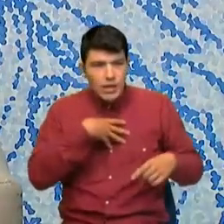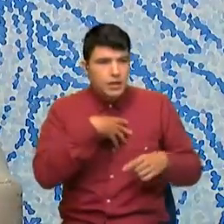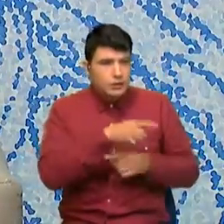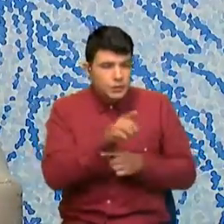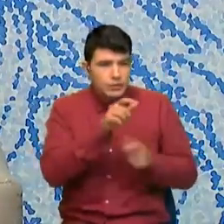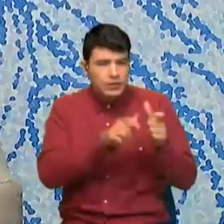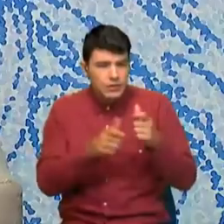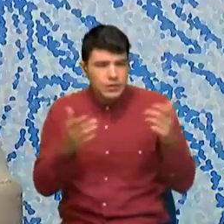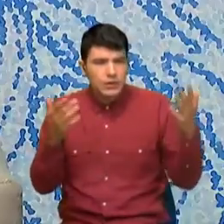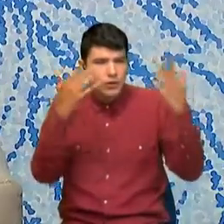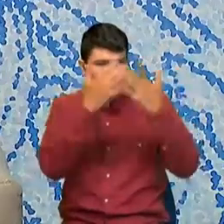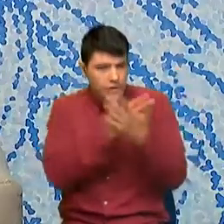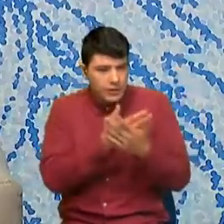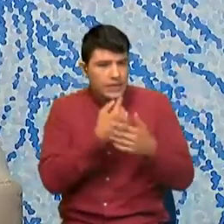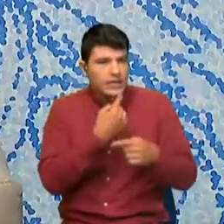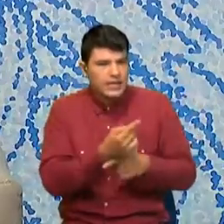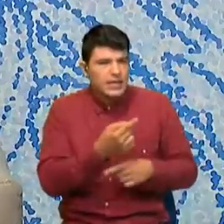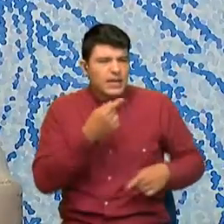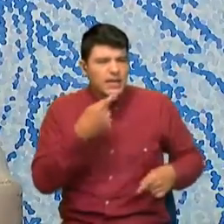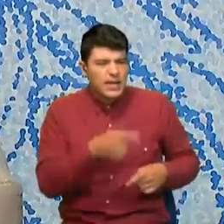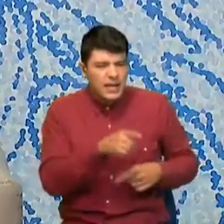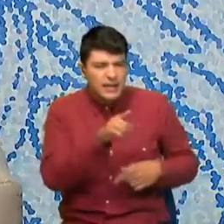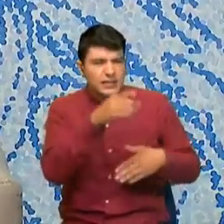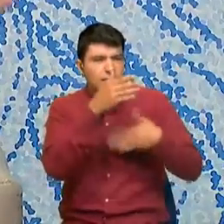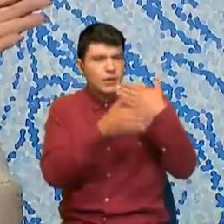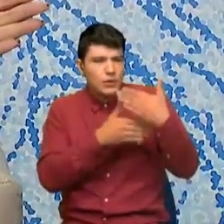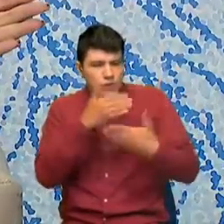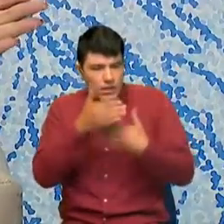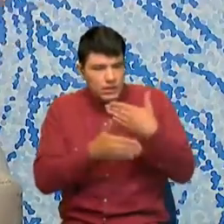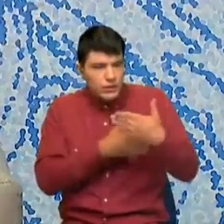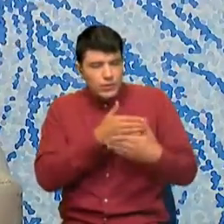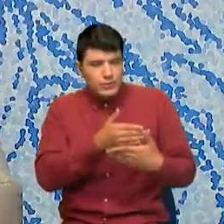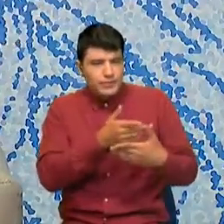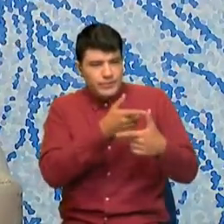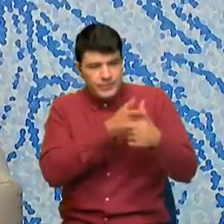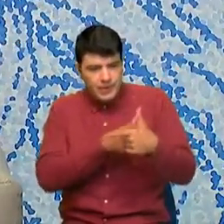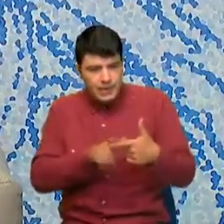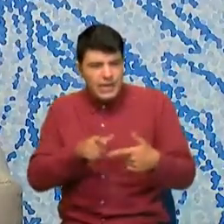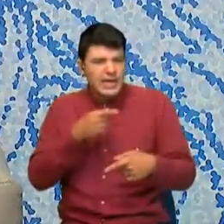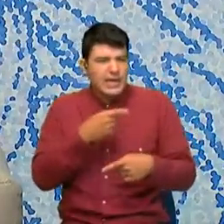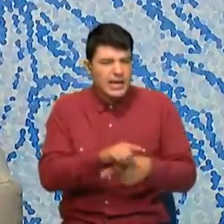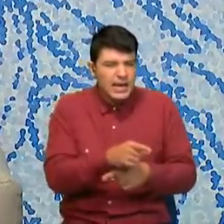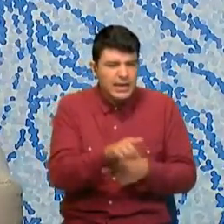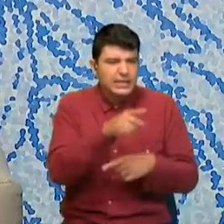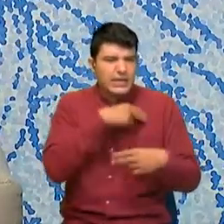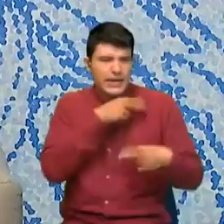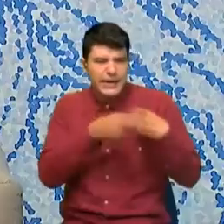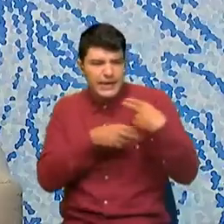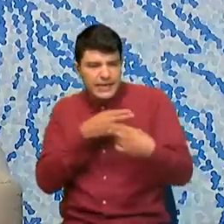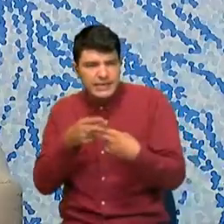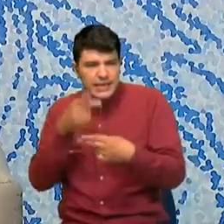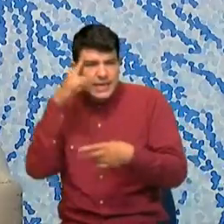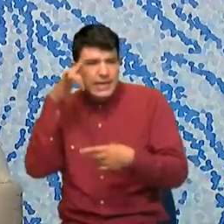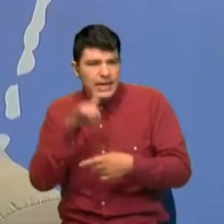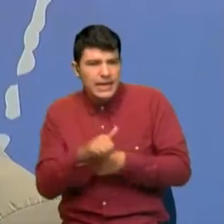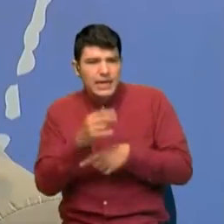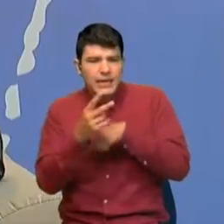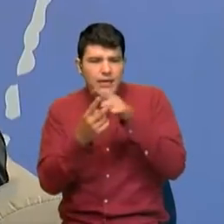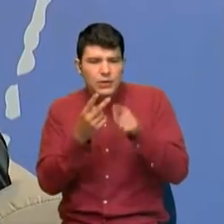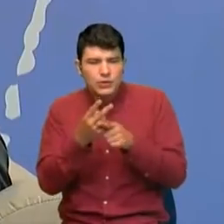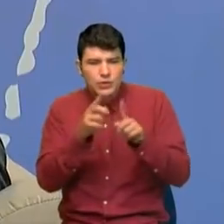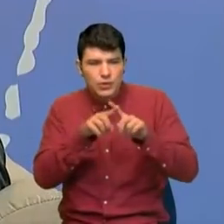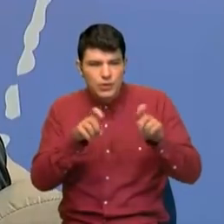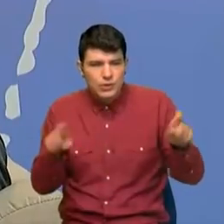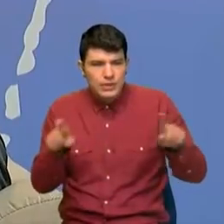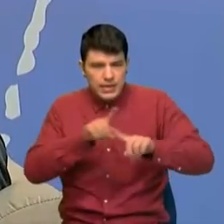confunde qué es el proceso de sucesión y qué es la herencia. ¿Creen que son dos cosas diferentes?